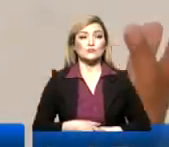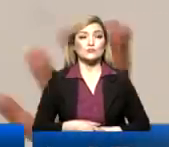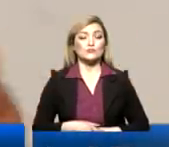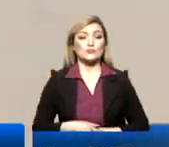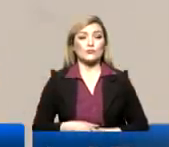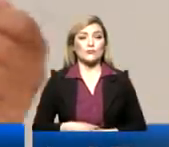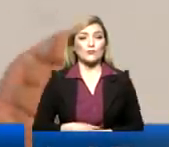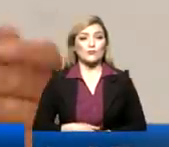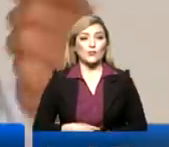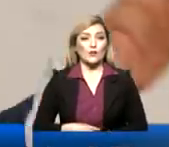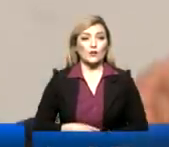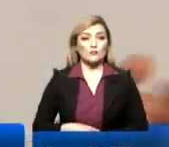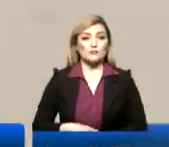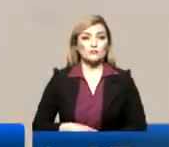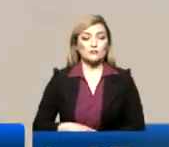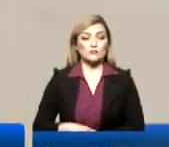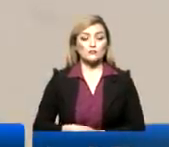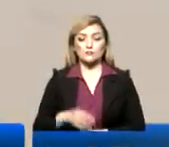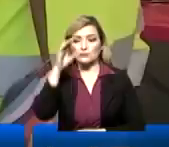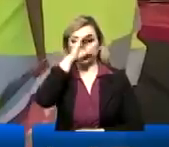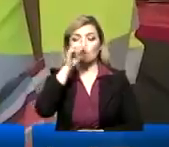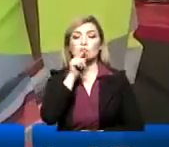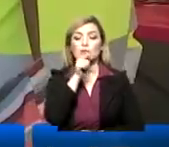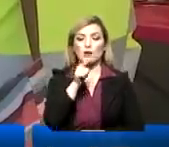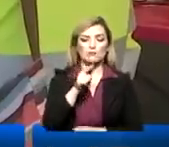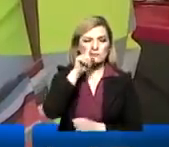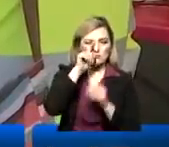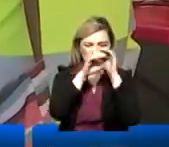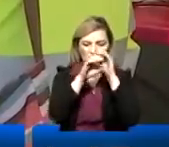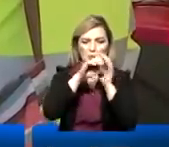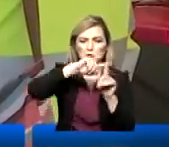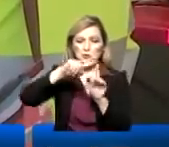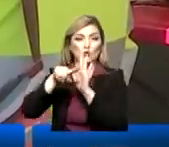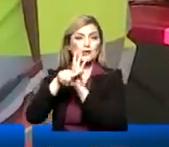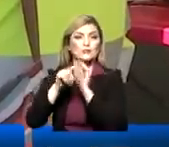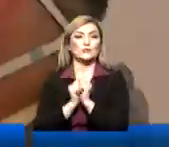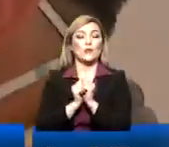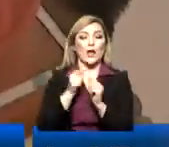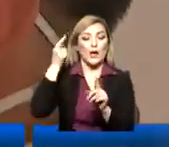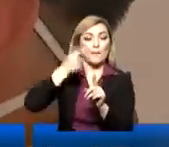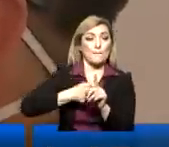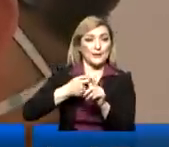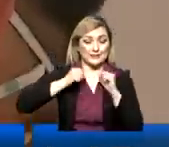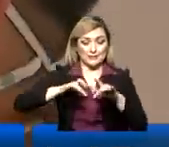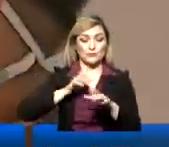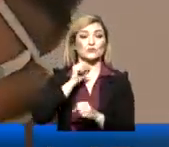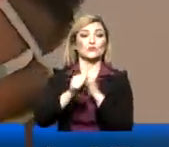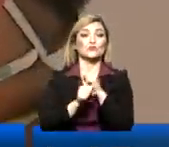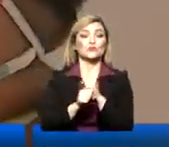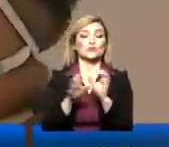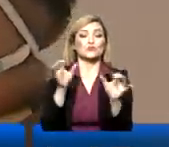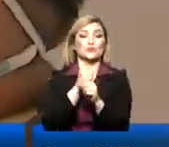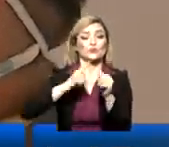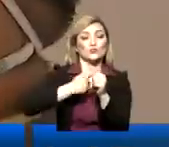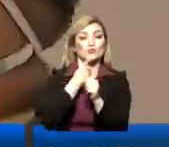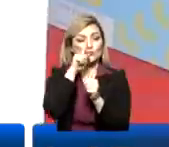seguiremos buscando quién tiene el virus, quién no tiene el virus. Además, asegura que hasta septiembre de este año se realizarán el total de las